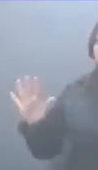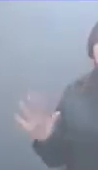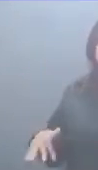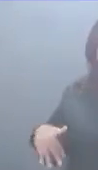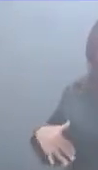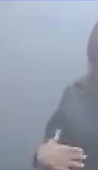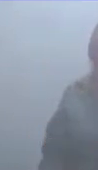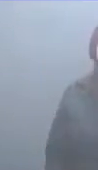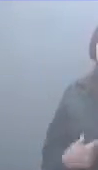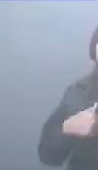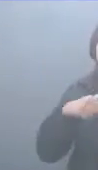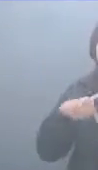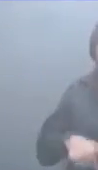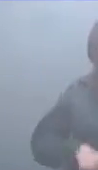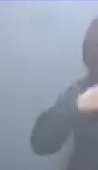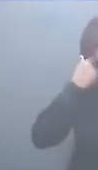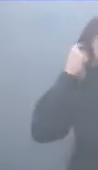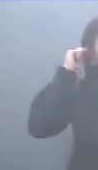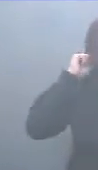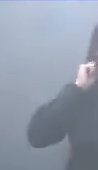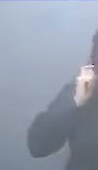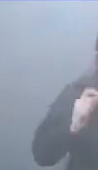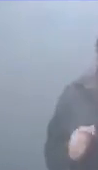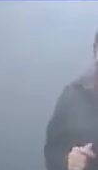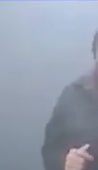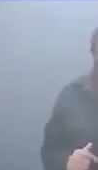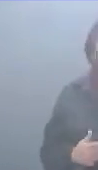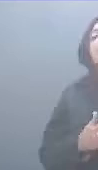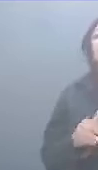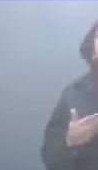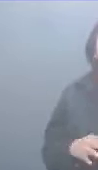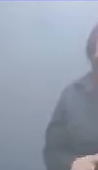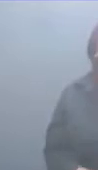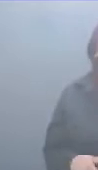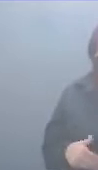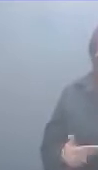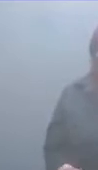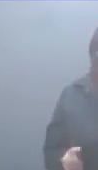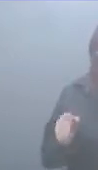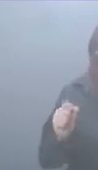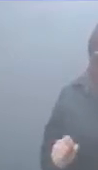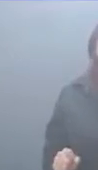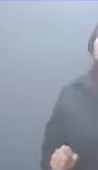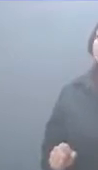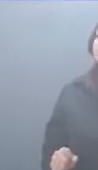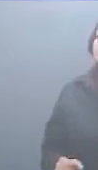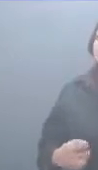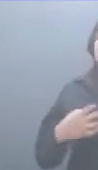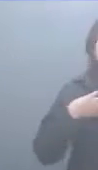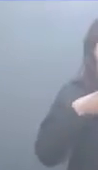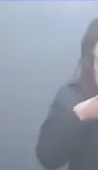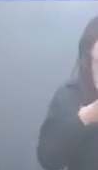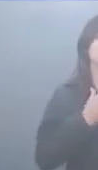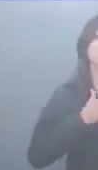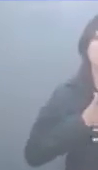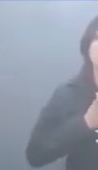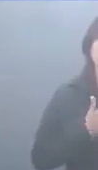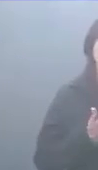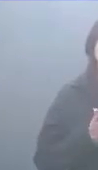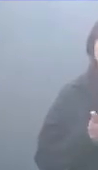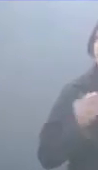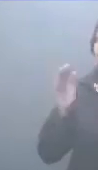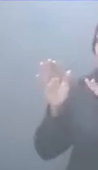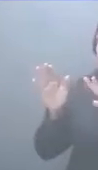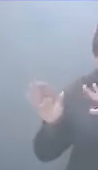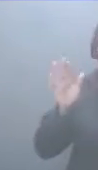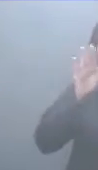a encontrar a hombres y mujeres dispuestos a dar la vida por respetar a aquellos